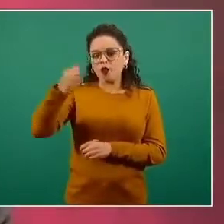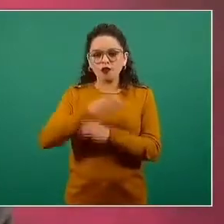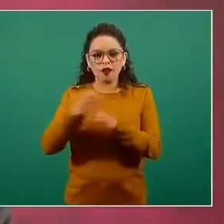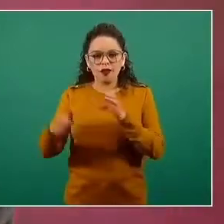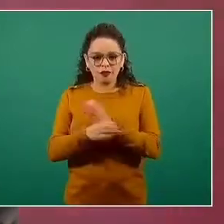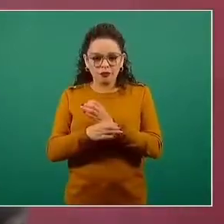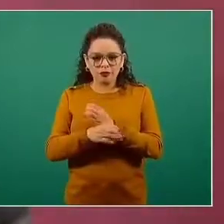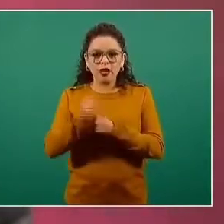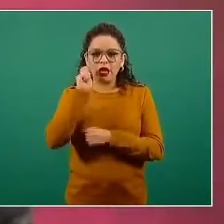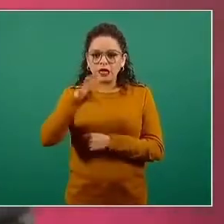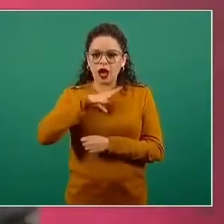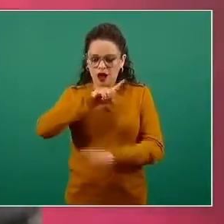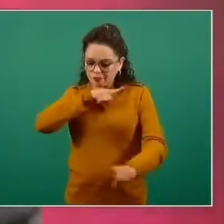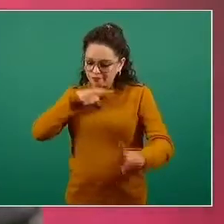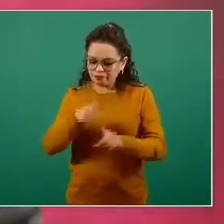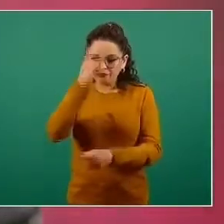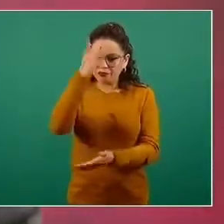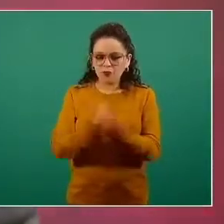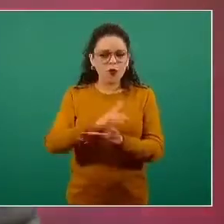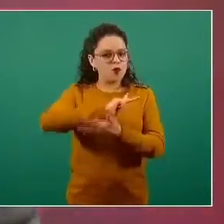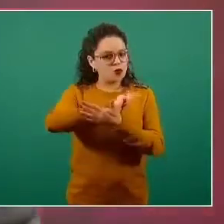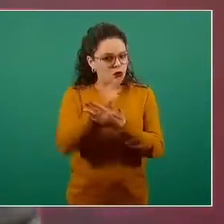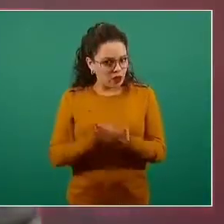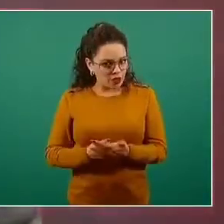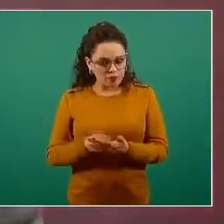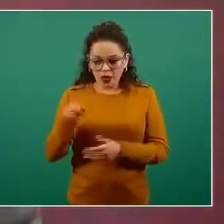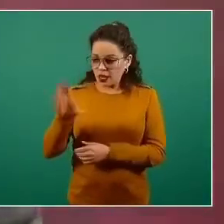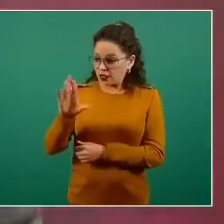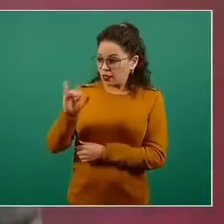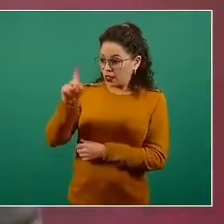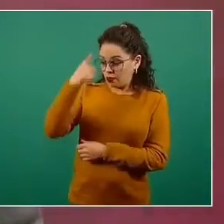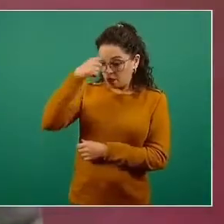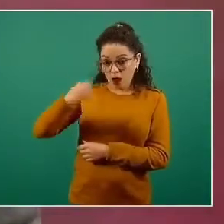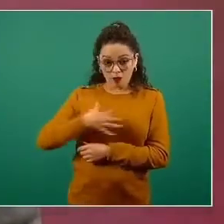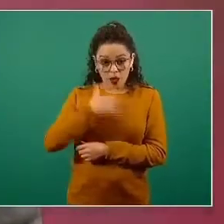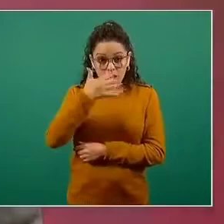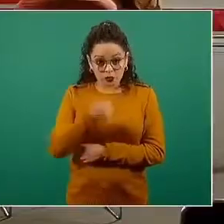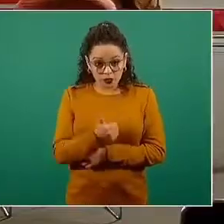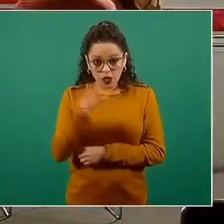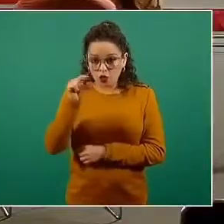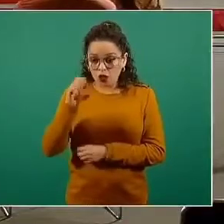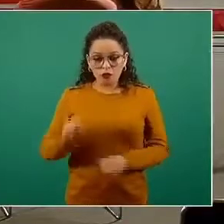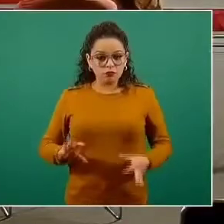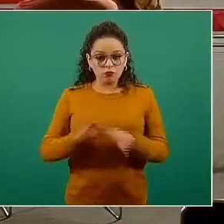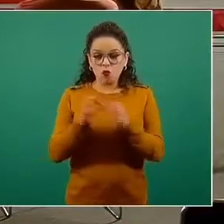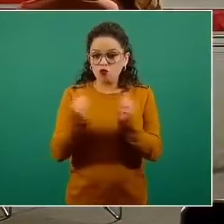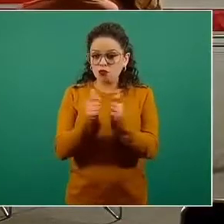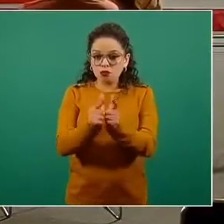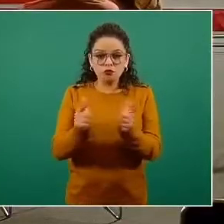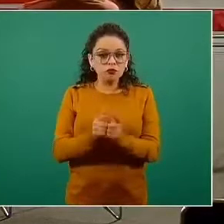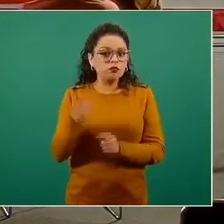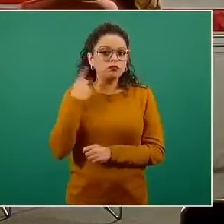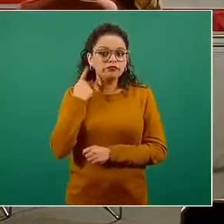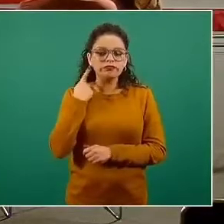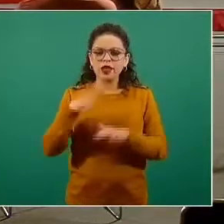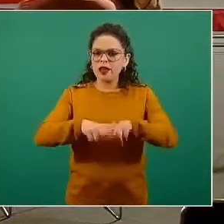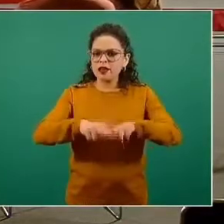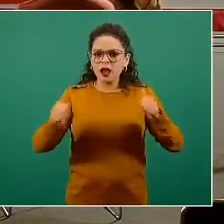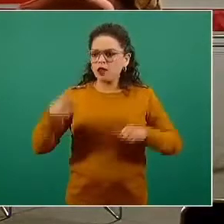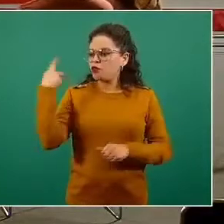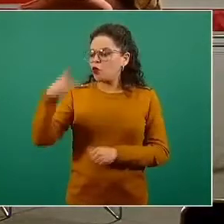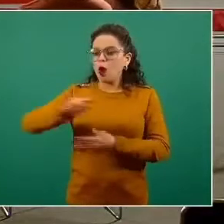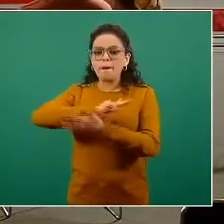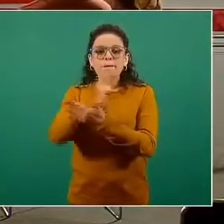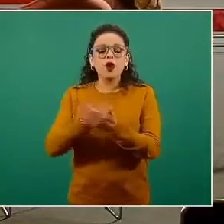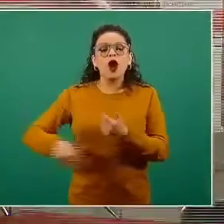previstos en el programa. Entonces, los centros integradores del bienestar, que no pertenecen a partido político alguno y son un programa de gobierno,